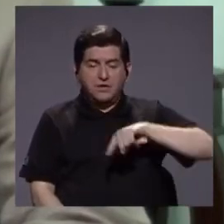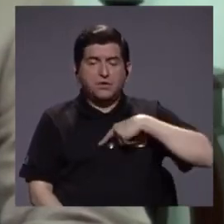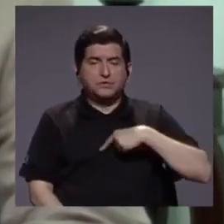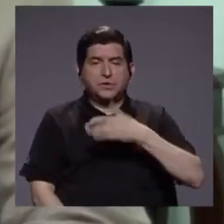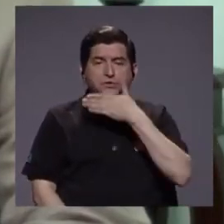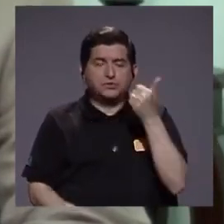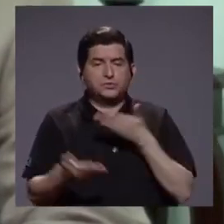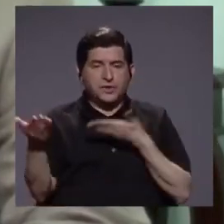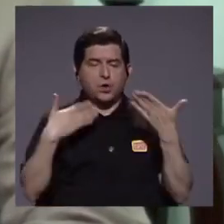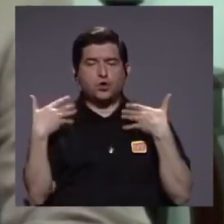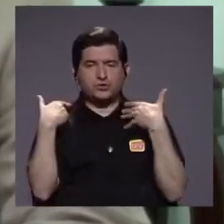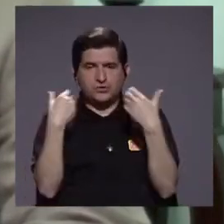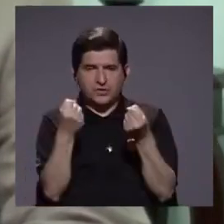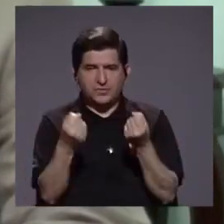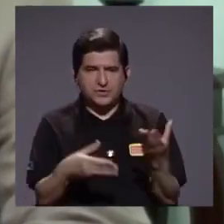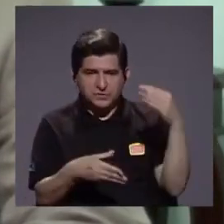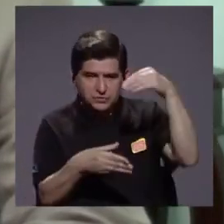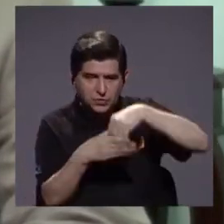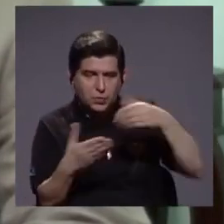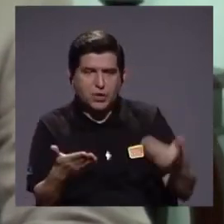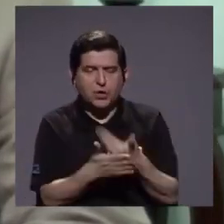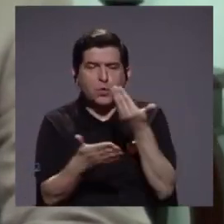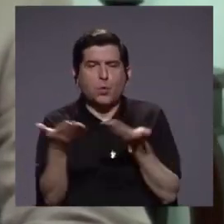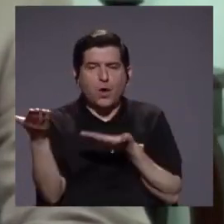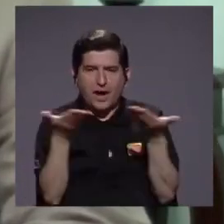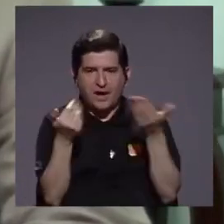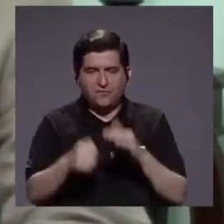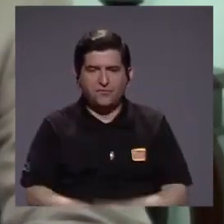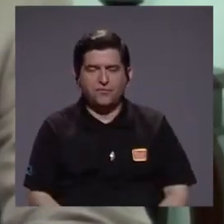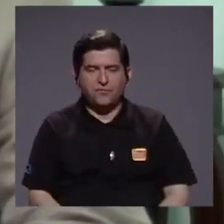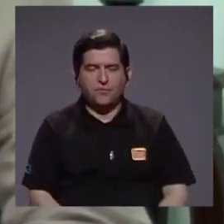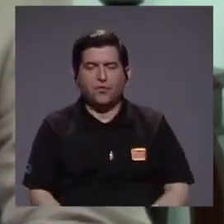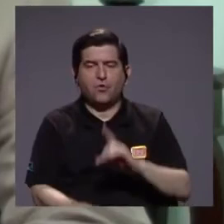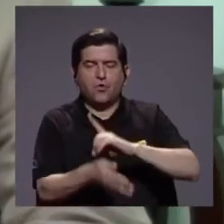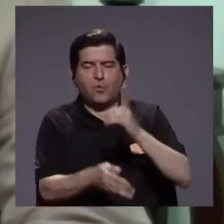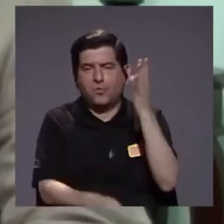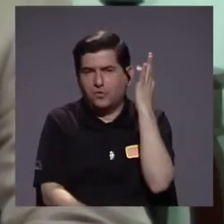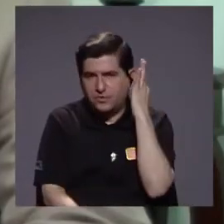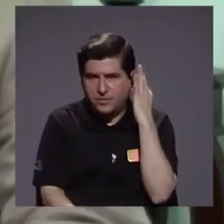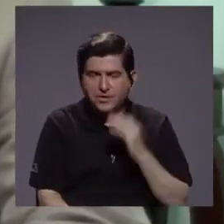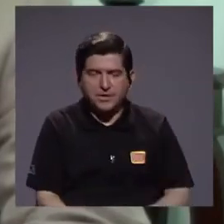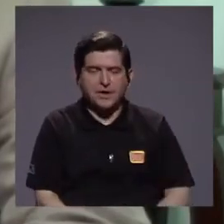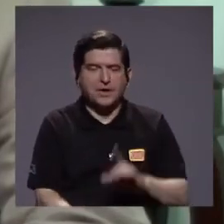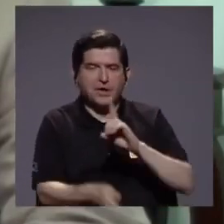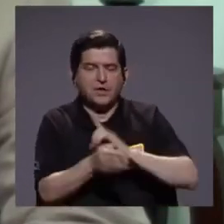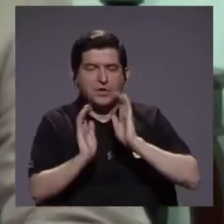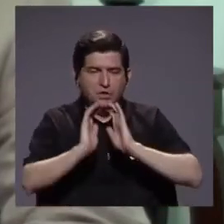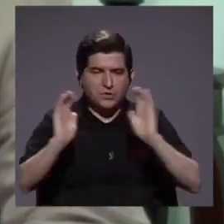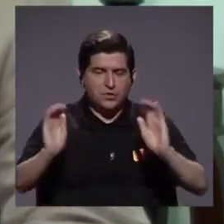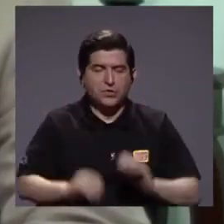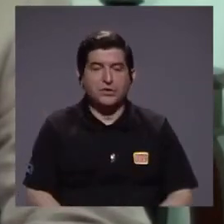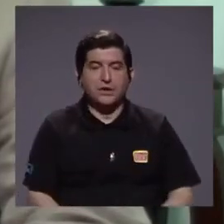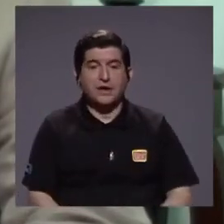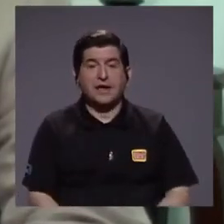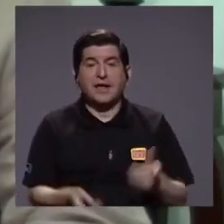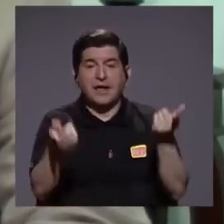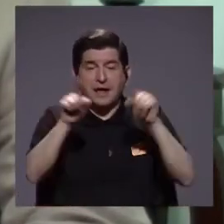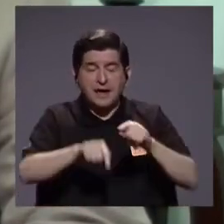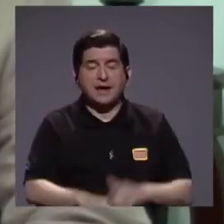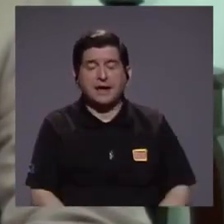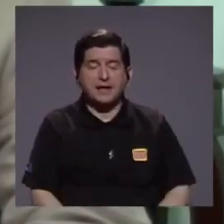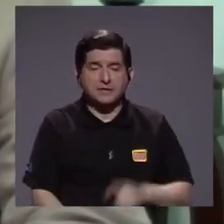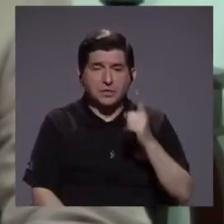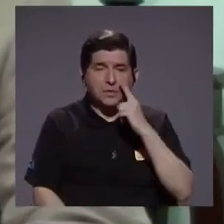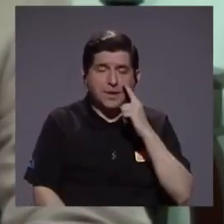los servicios de salud, incorporando nuevos servicios como ginecología, por ejemplo, y pediatría para los niños y niñas de los padres